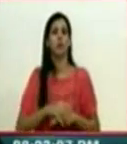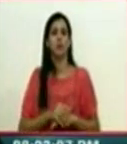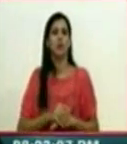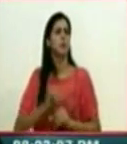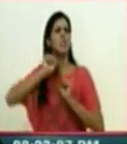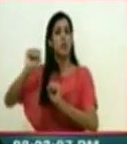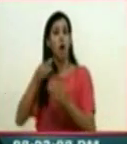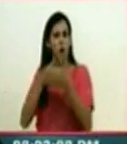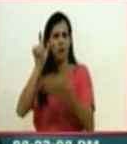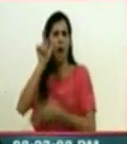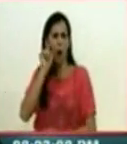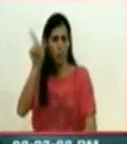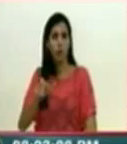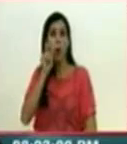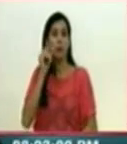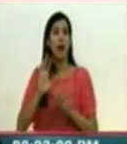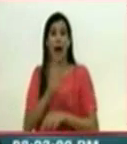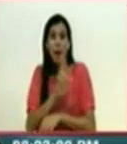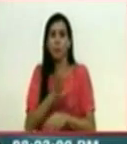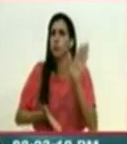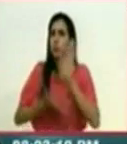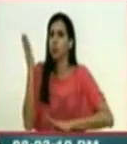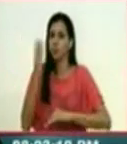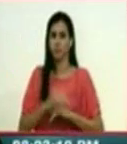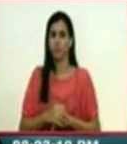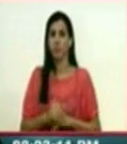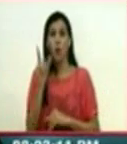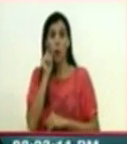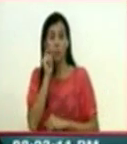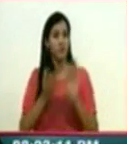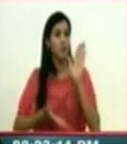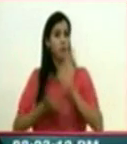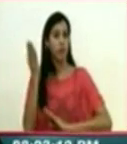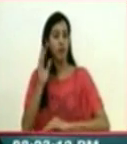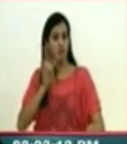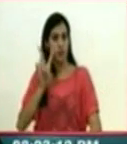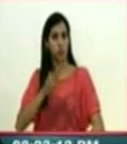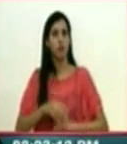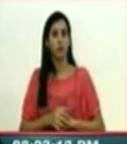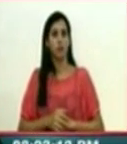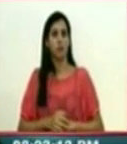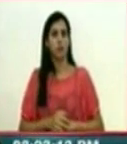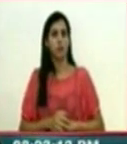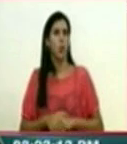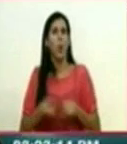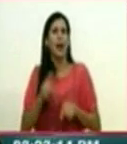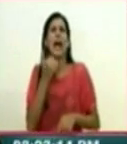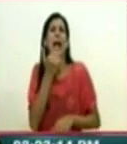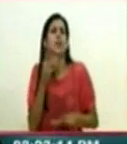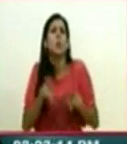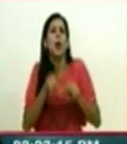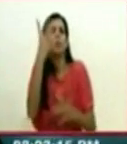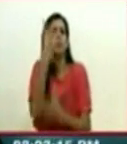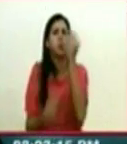país de González. Su partida del país fue casi una huida, salió huyendo.